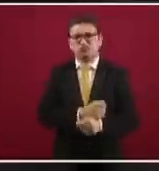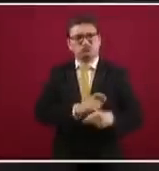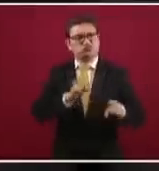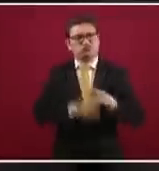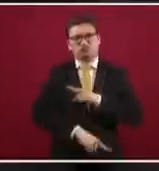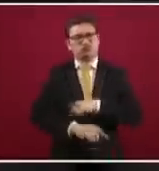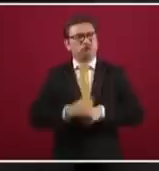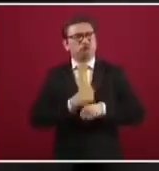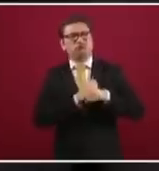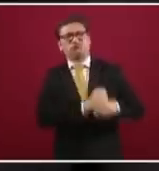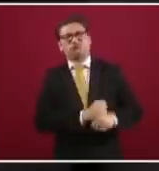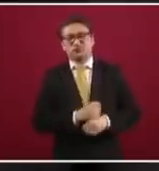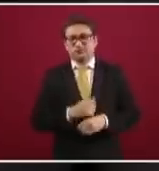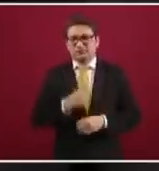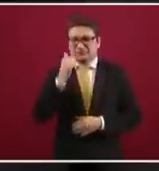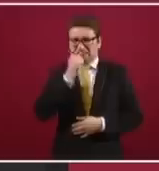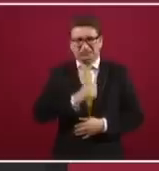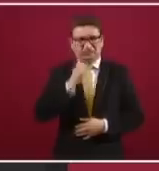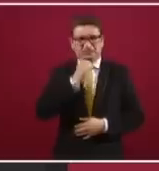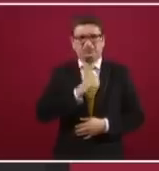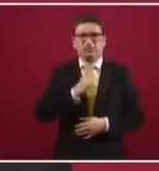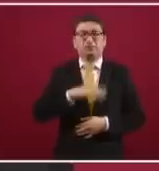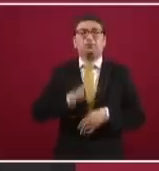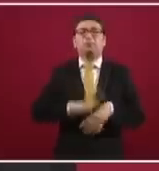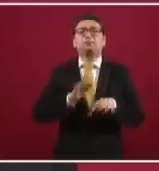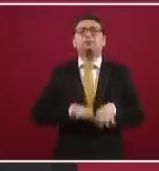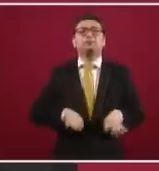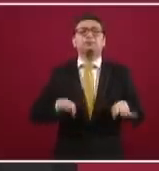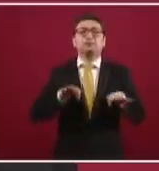y por la soberanía nacional.